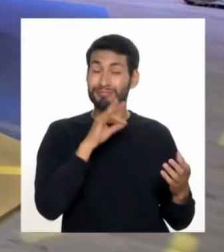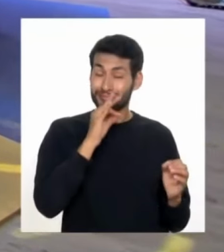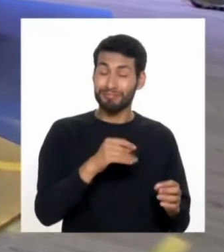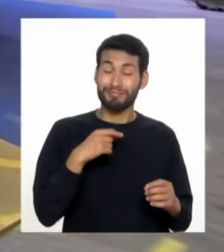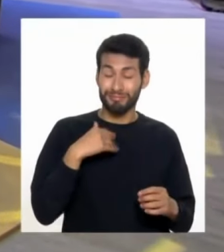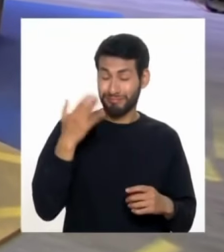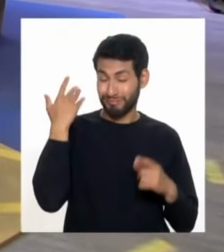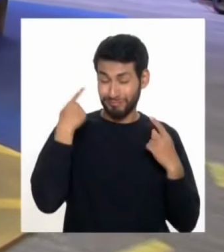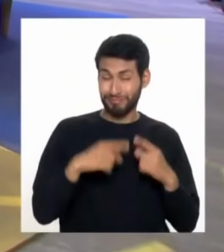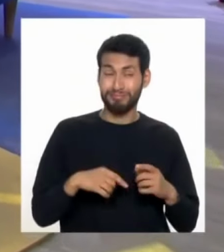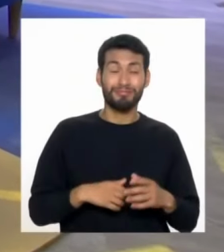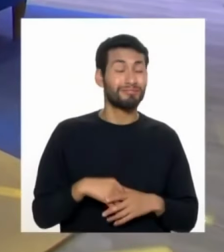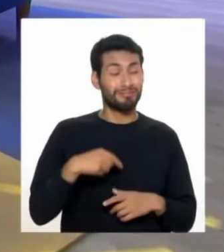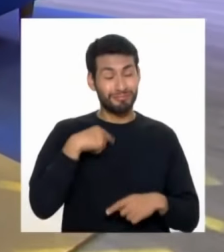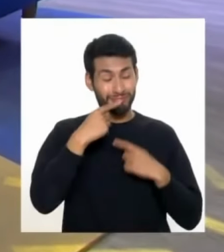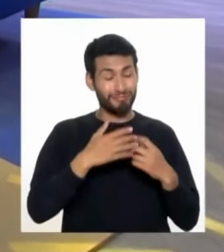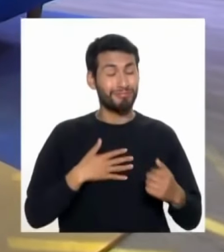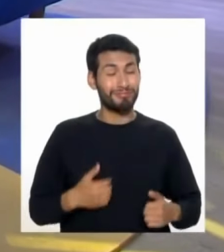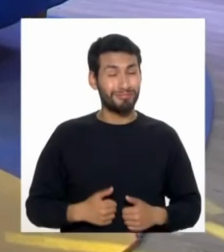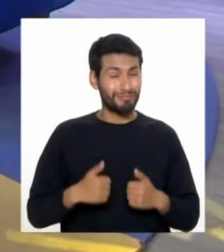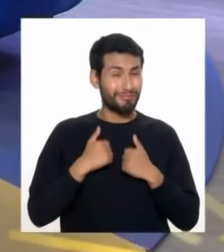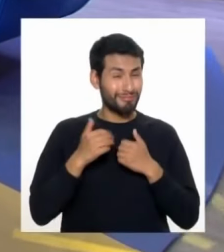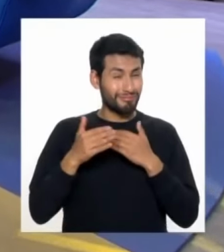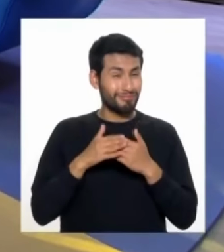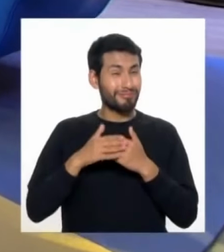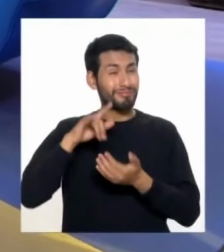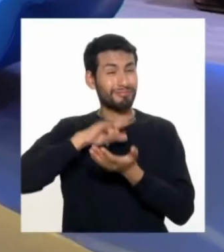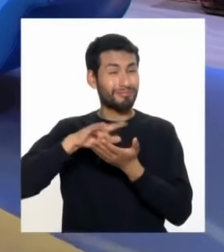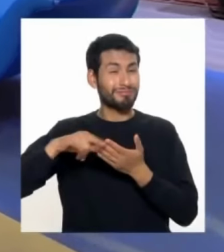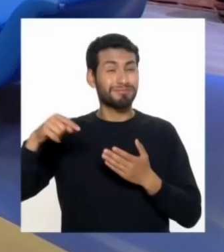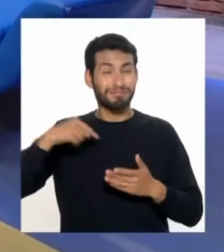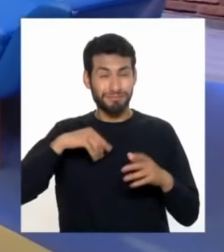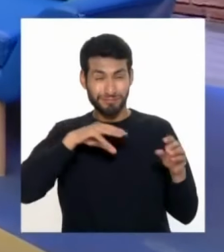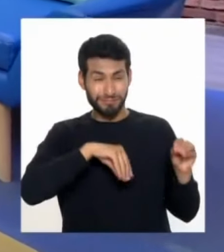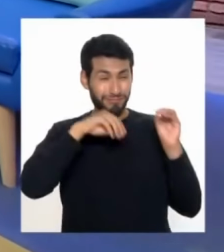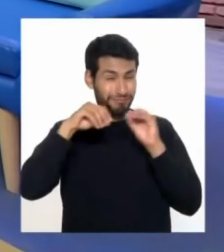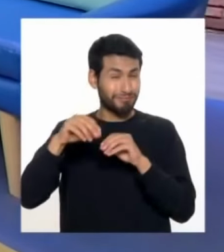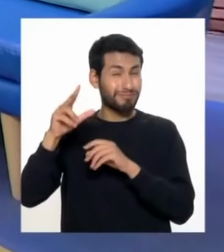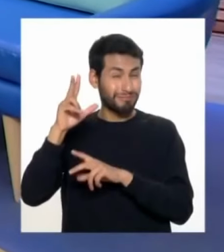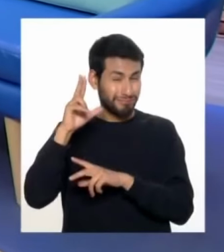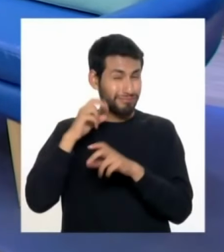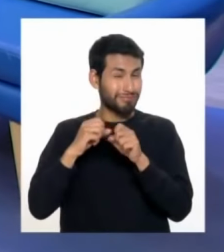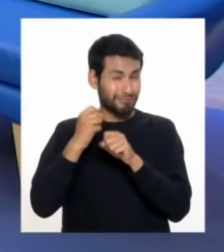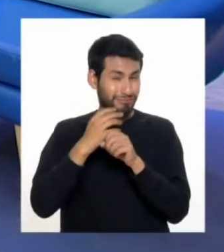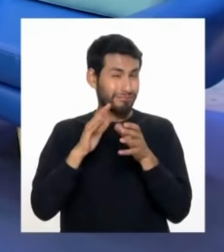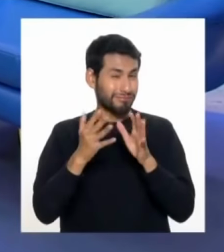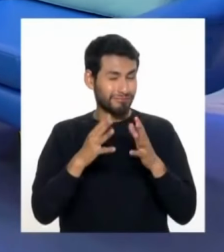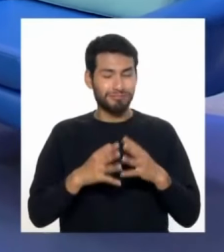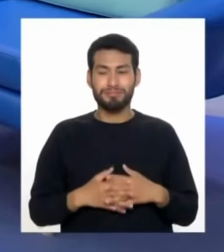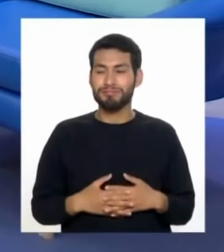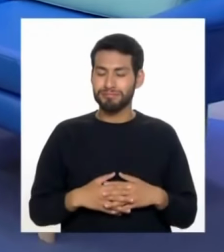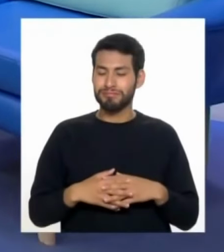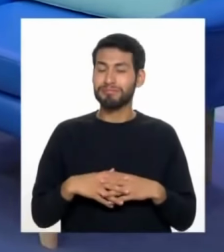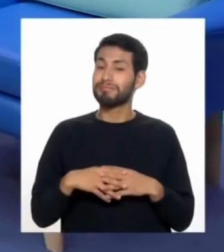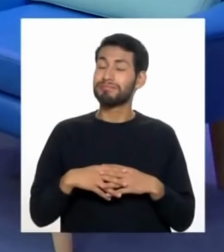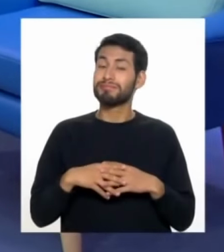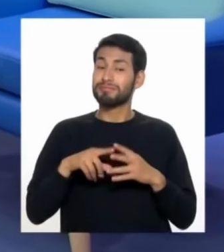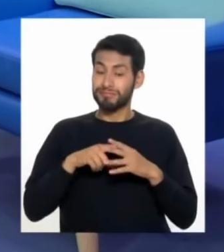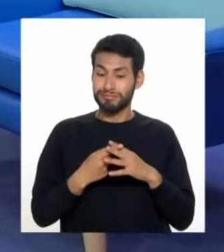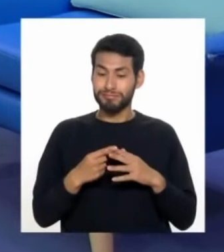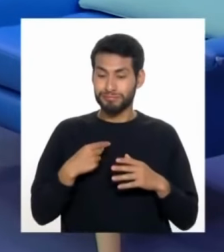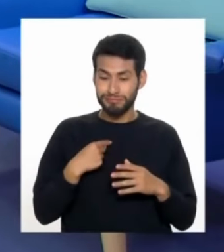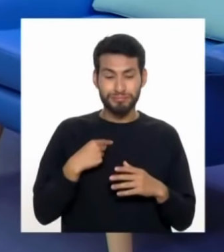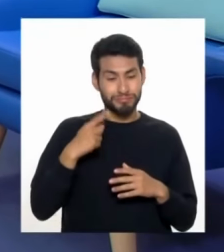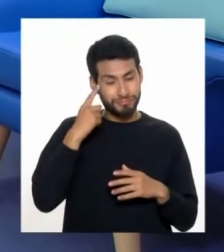que me ha pasado a mí, porque te cuento que yo vivo muy cerca del aeropuerto y cuando yo me mudé hace 3 años aproximadamente, al inicio yo